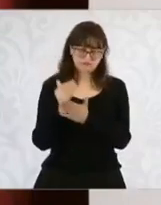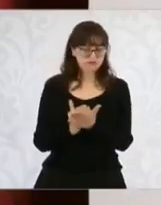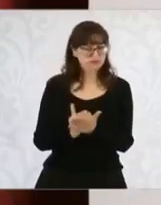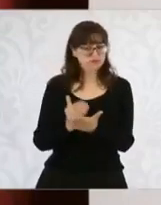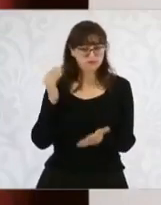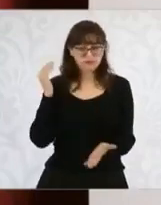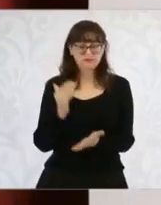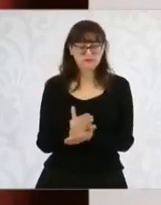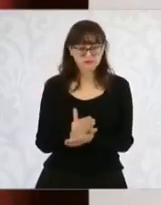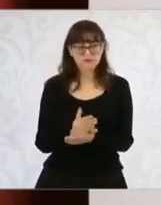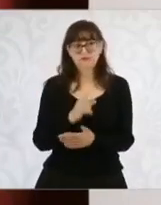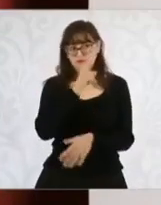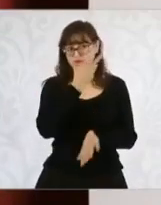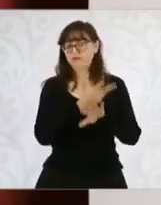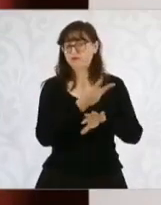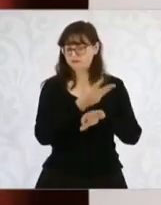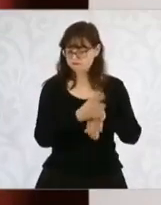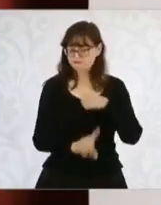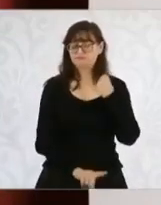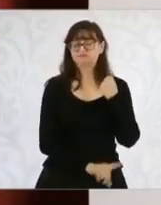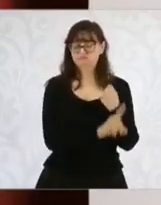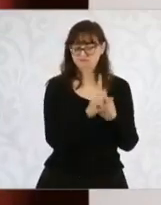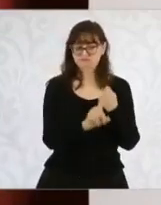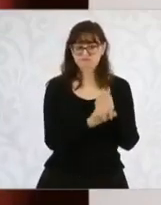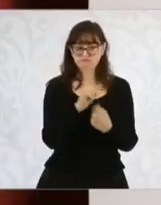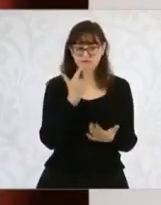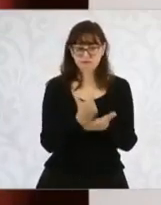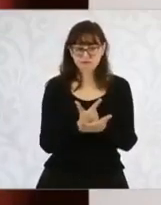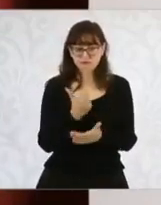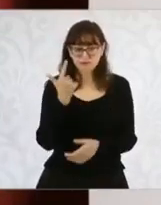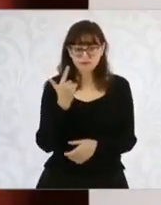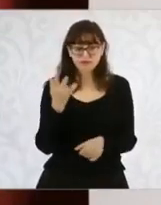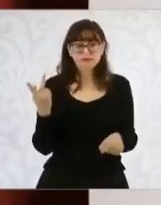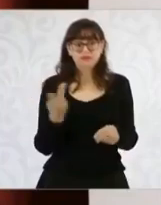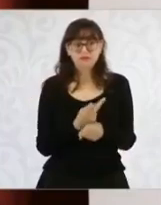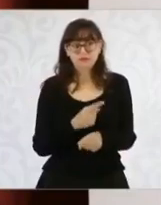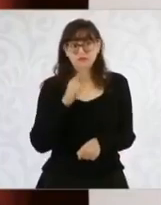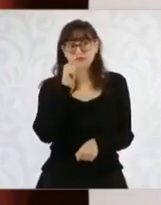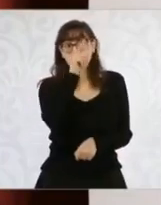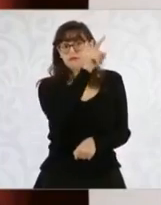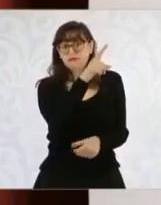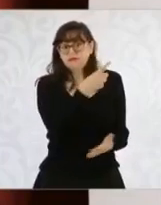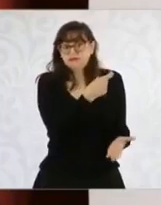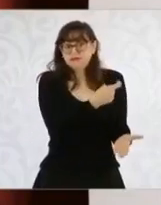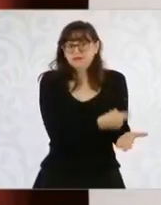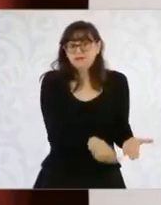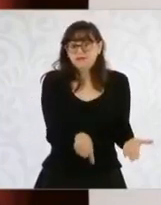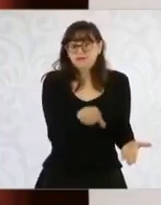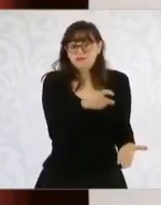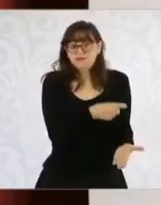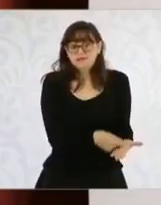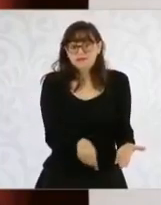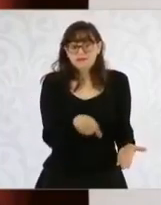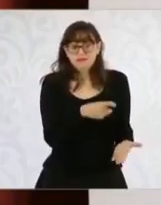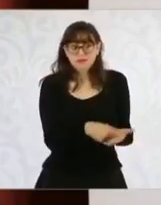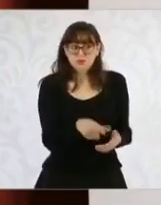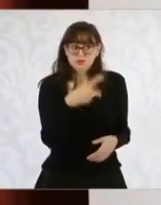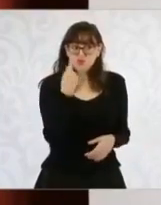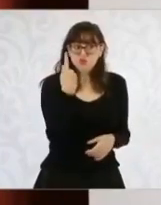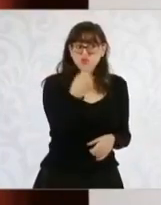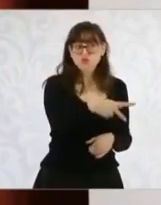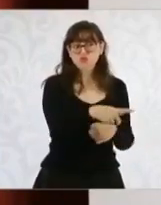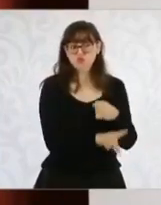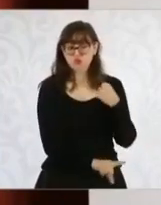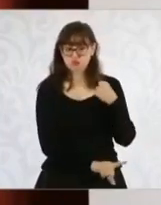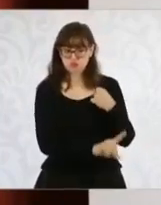que por lo demás es un problema de consumo y de salud pública de la sociedad de su país